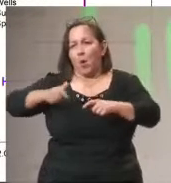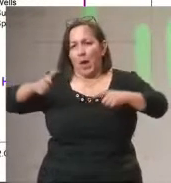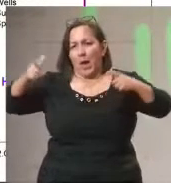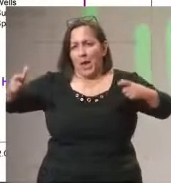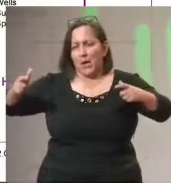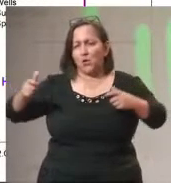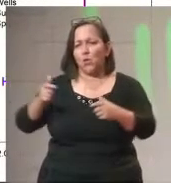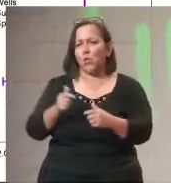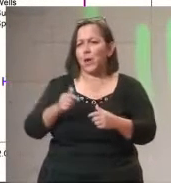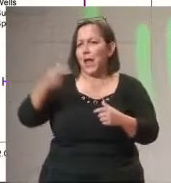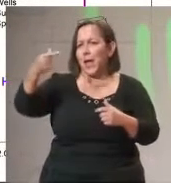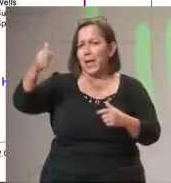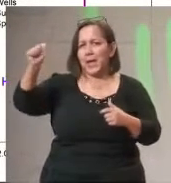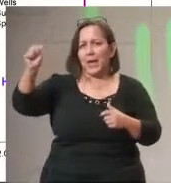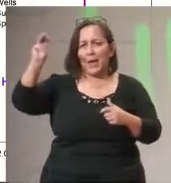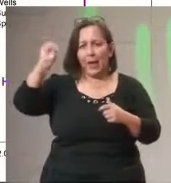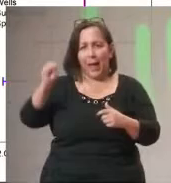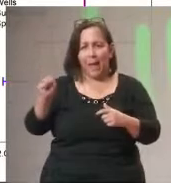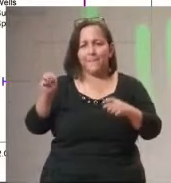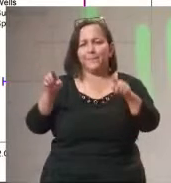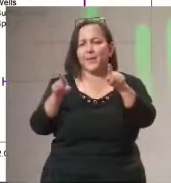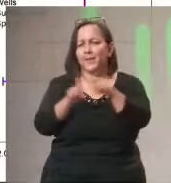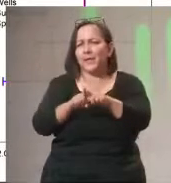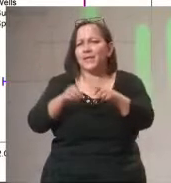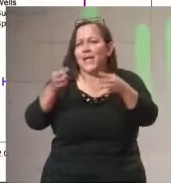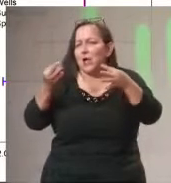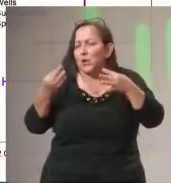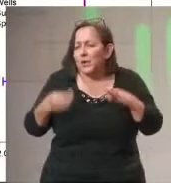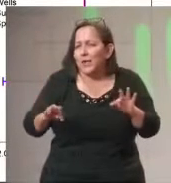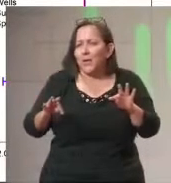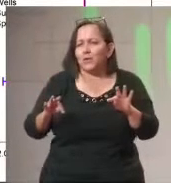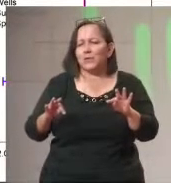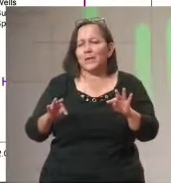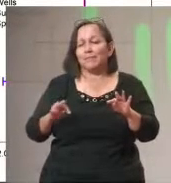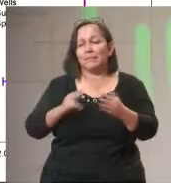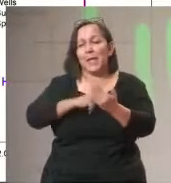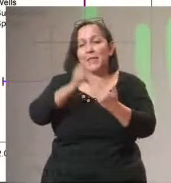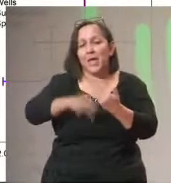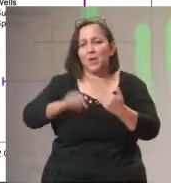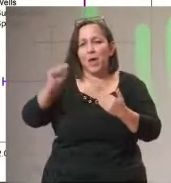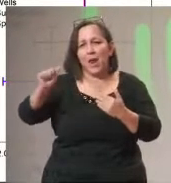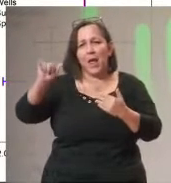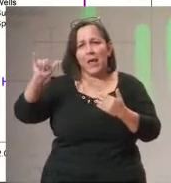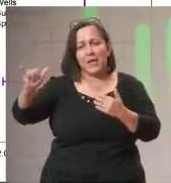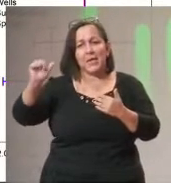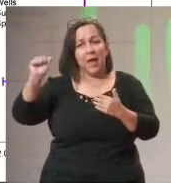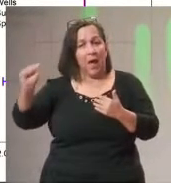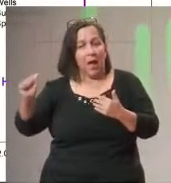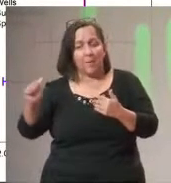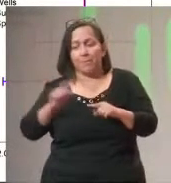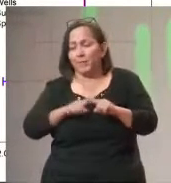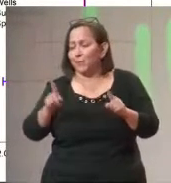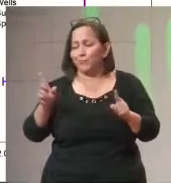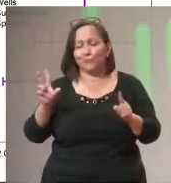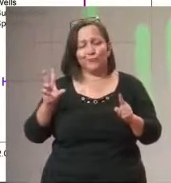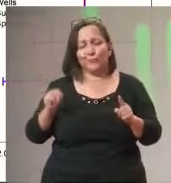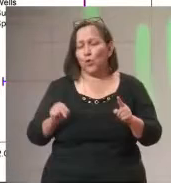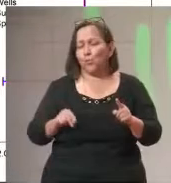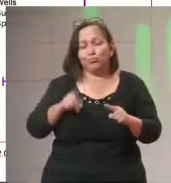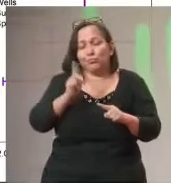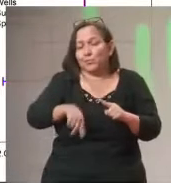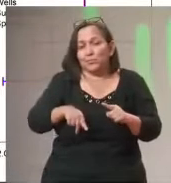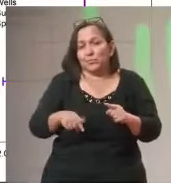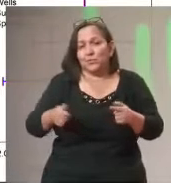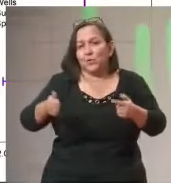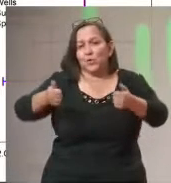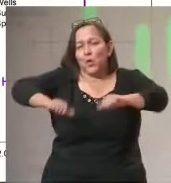área metropolitana. Es un proyecto que en algún momento tratamos de plantearlo a la IA, pero no logramos concluirlo.